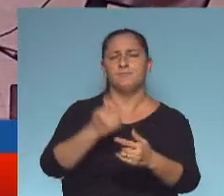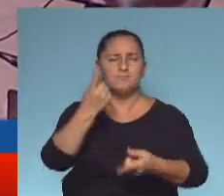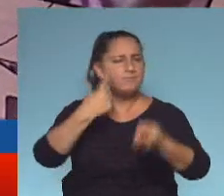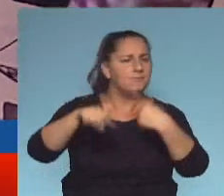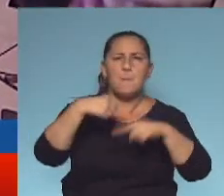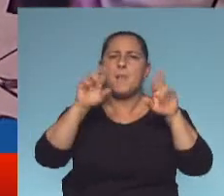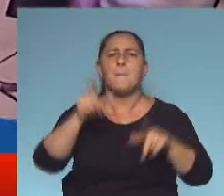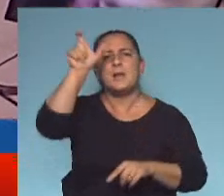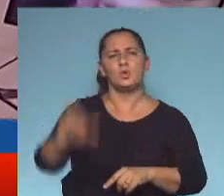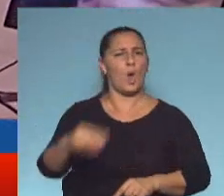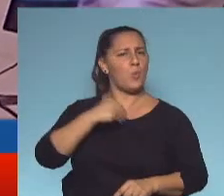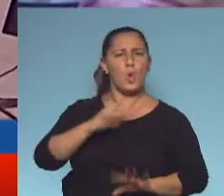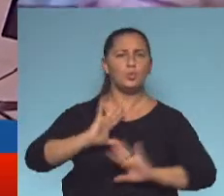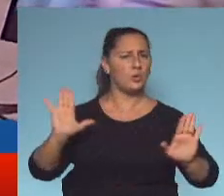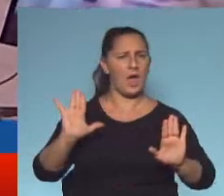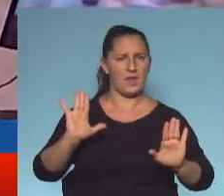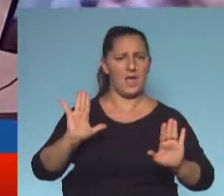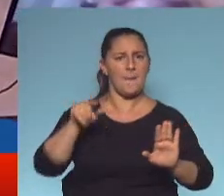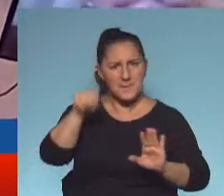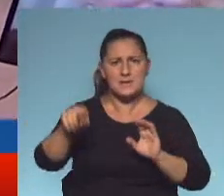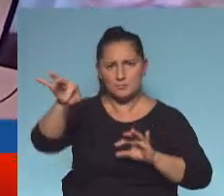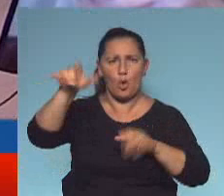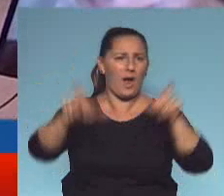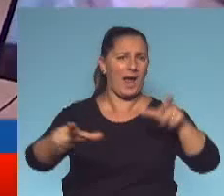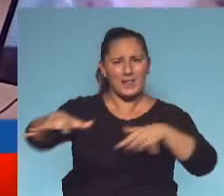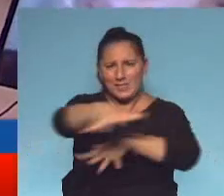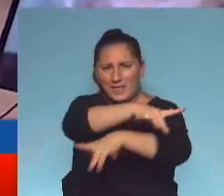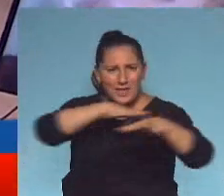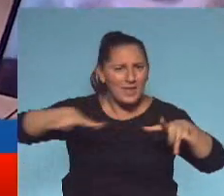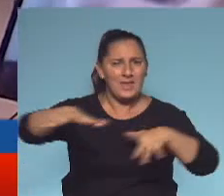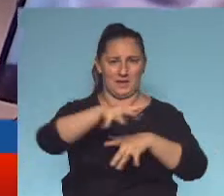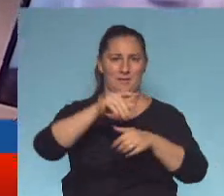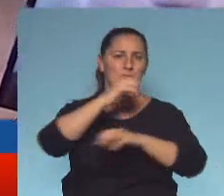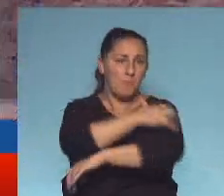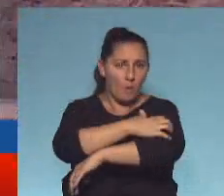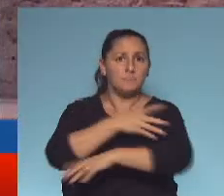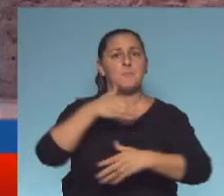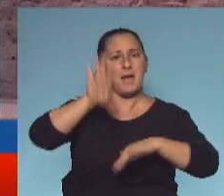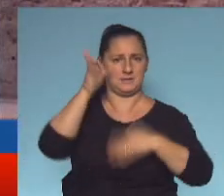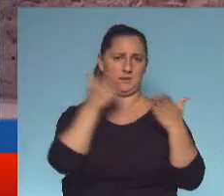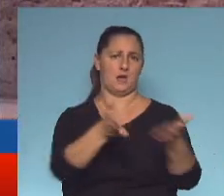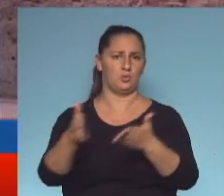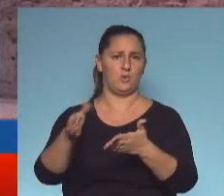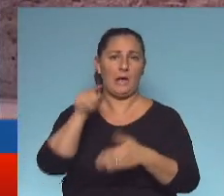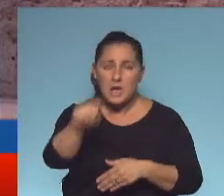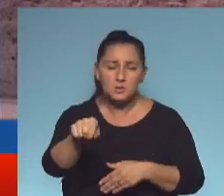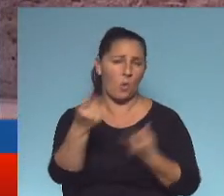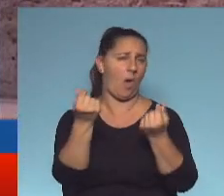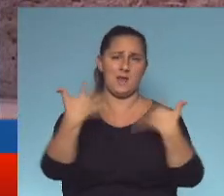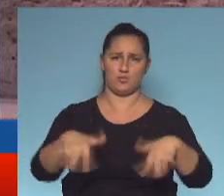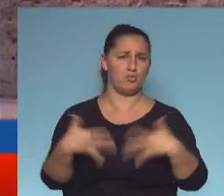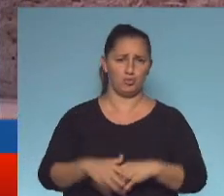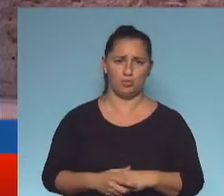gestionados por personas voluntarias provenientes de esa gran multitud de personas que vivan bajo la línea de pobreza. Eso no tiene precio y